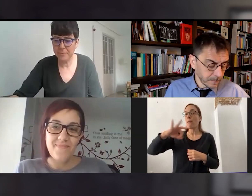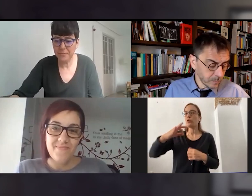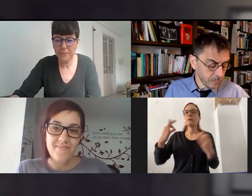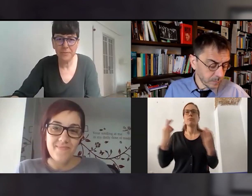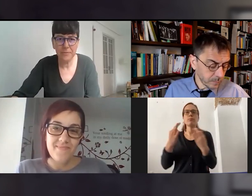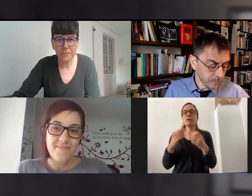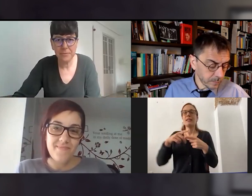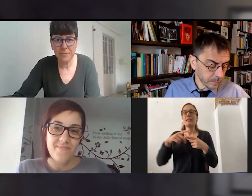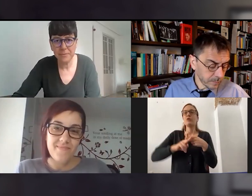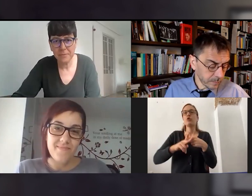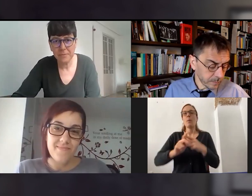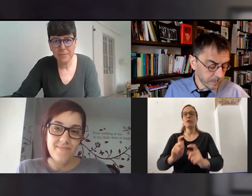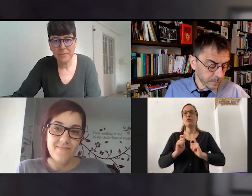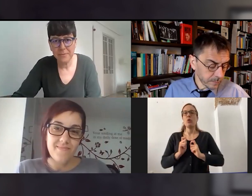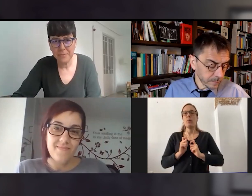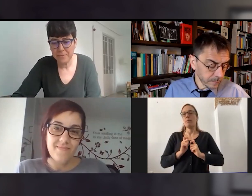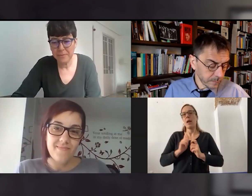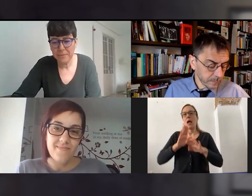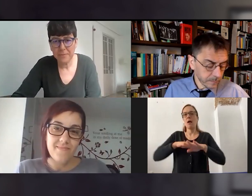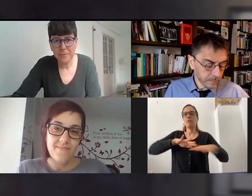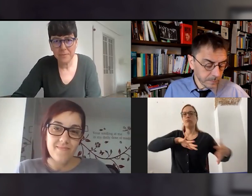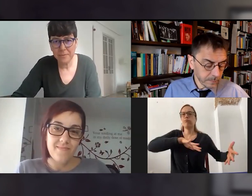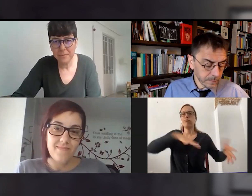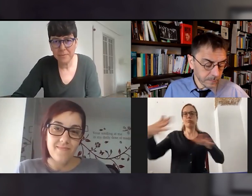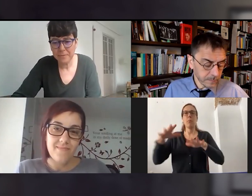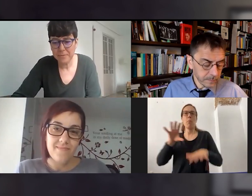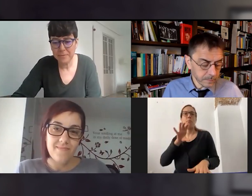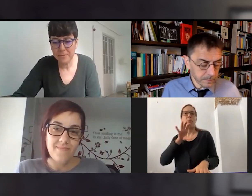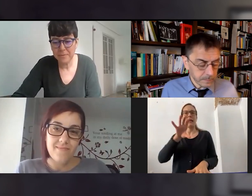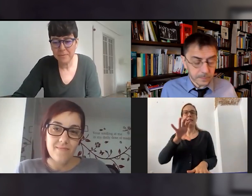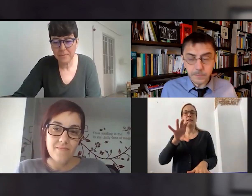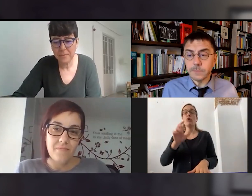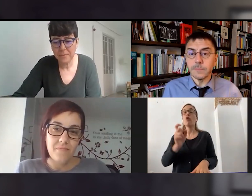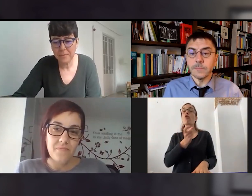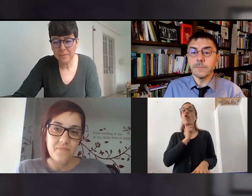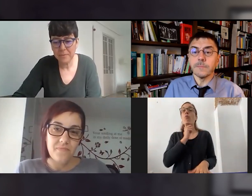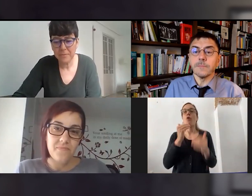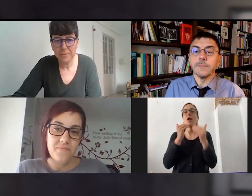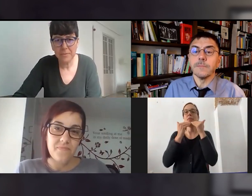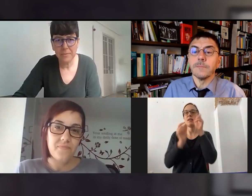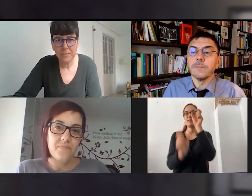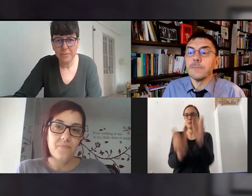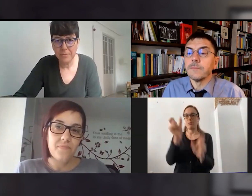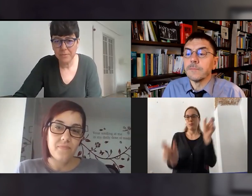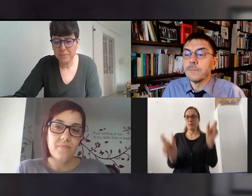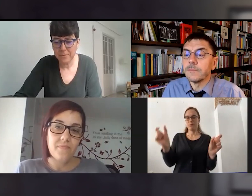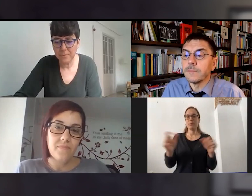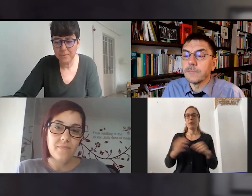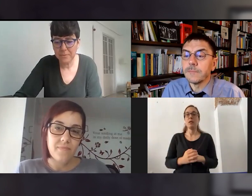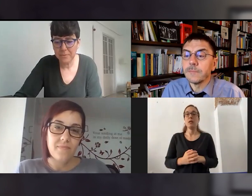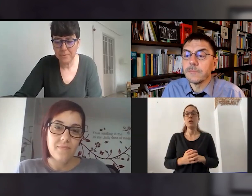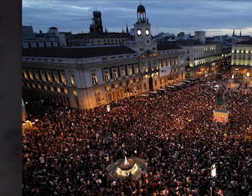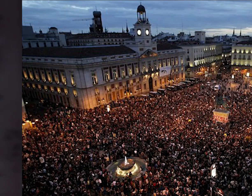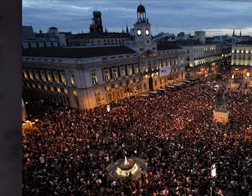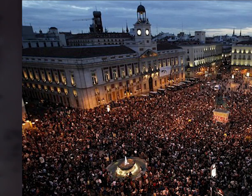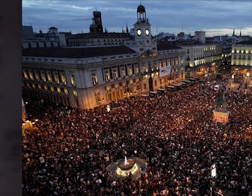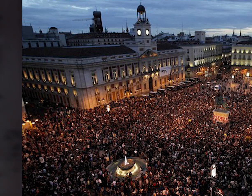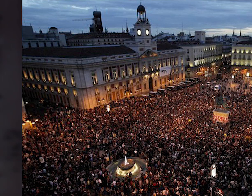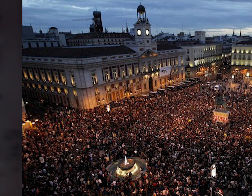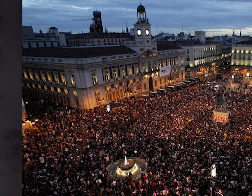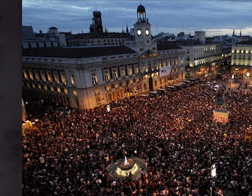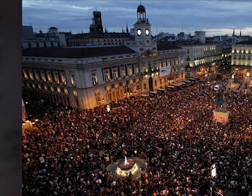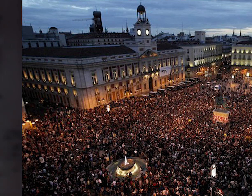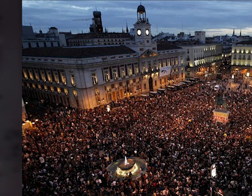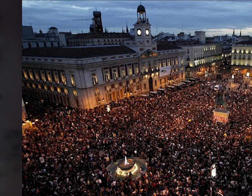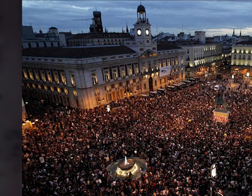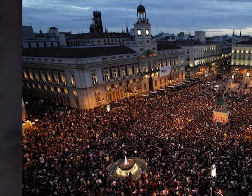popular que ha cambiado este país. Podemos tiene 6 años, es una organización con 6 años y a pesar de su juventud